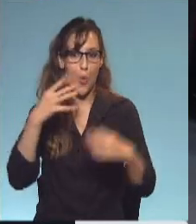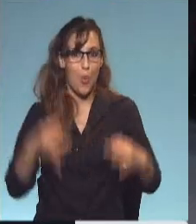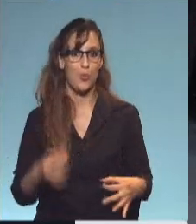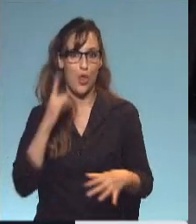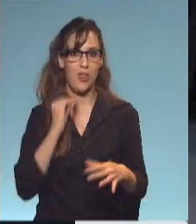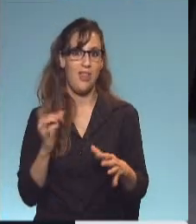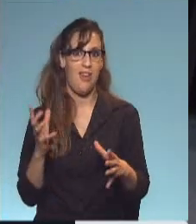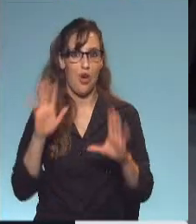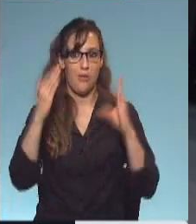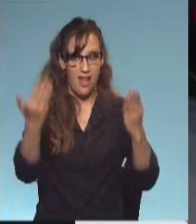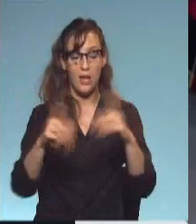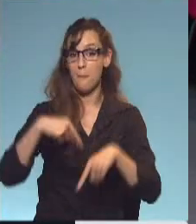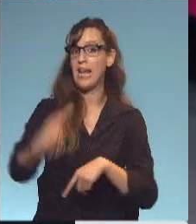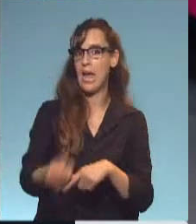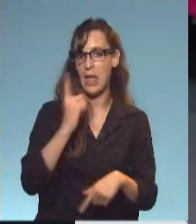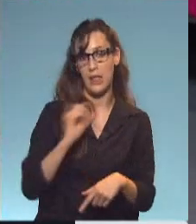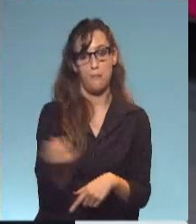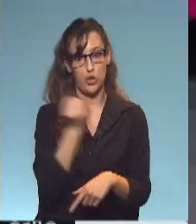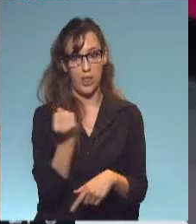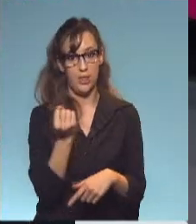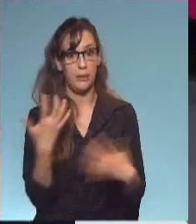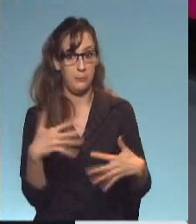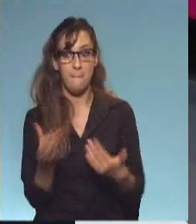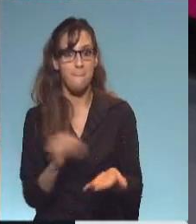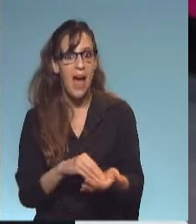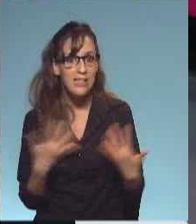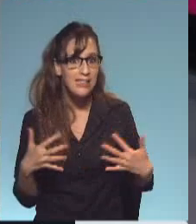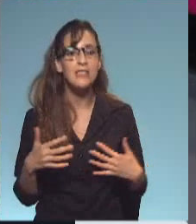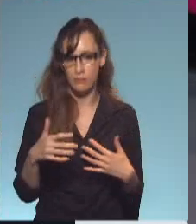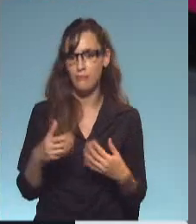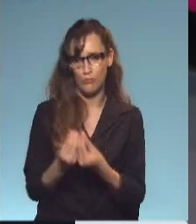un día importantísimo. Mañana un día muy importante, Marie. Sí. Y mucho más, como dice Marco. De todo ¿no?